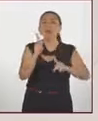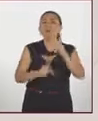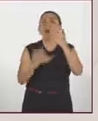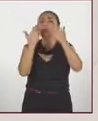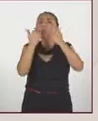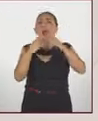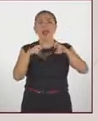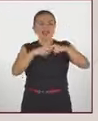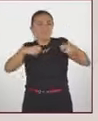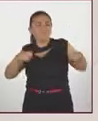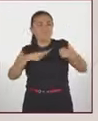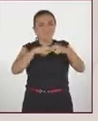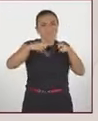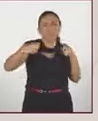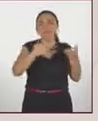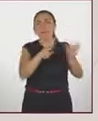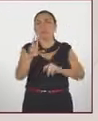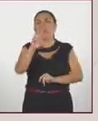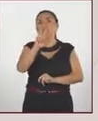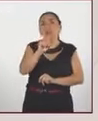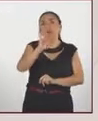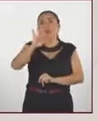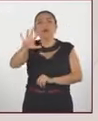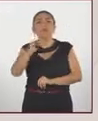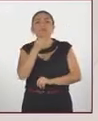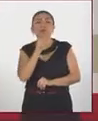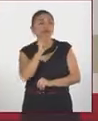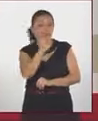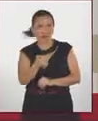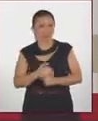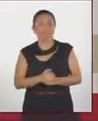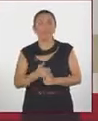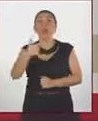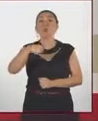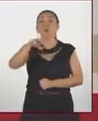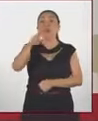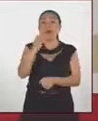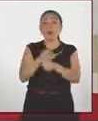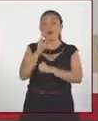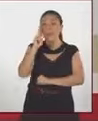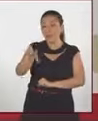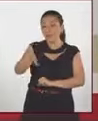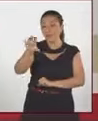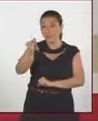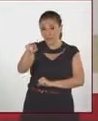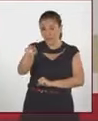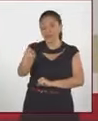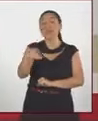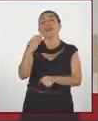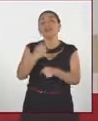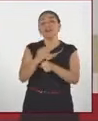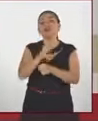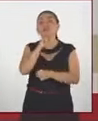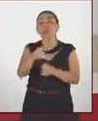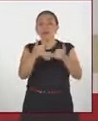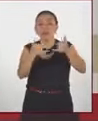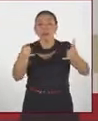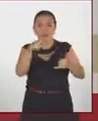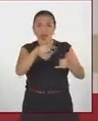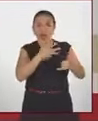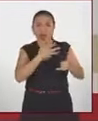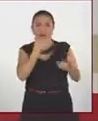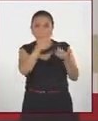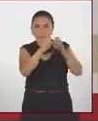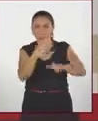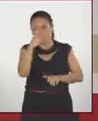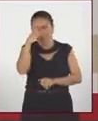cada 30-45 minutos. El código QR está en pantalla y en el chat de comentarios se encuentra el